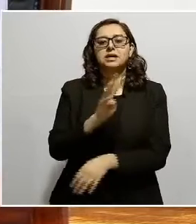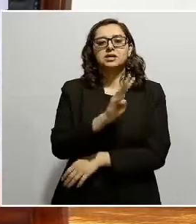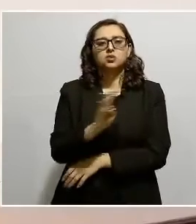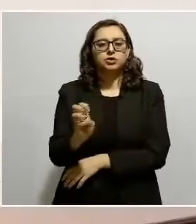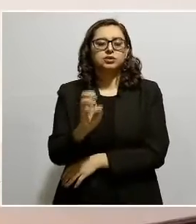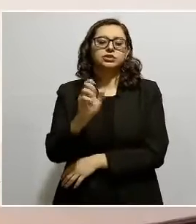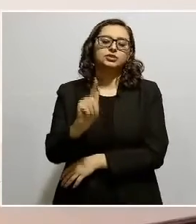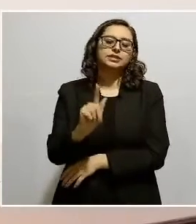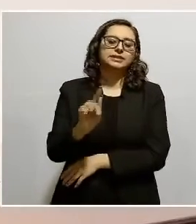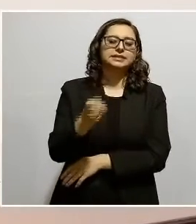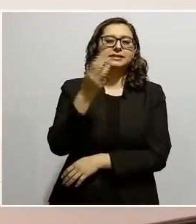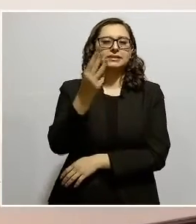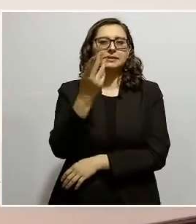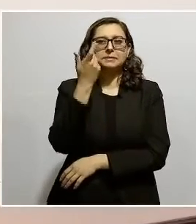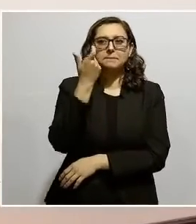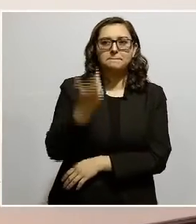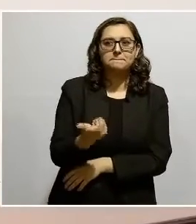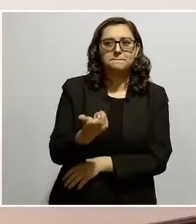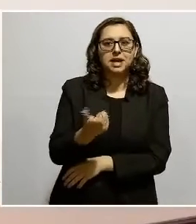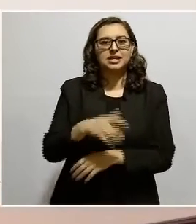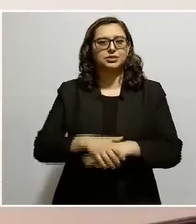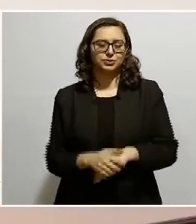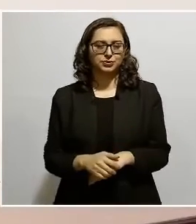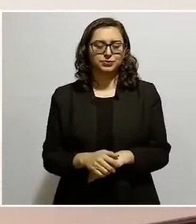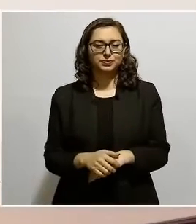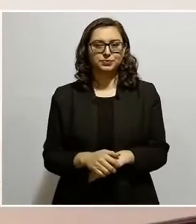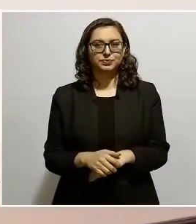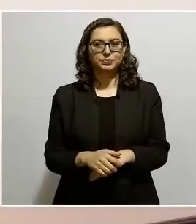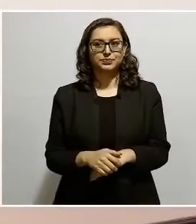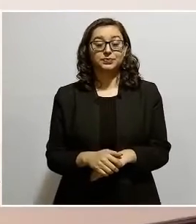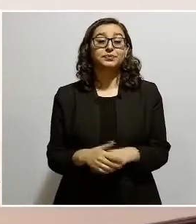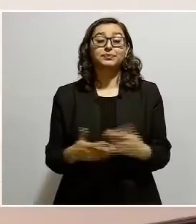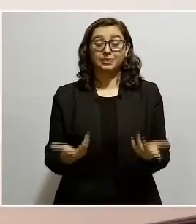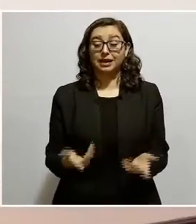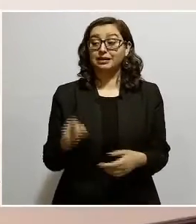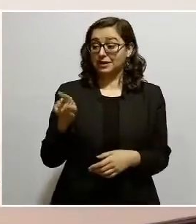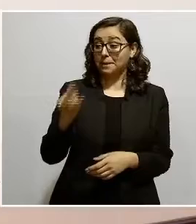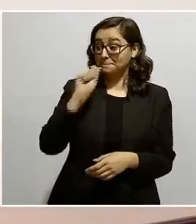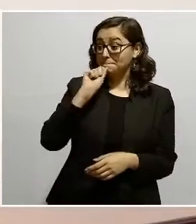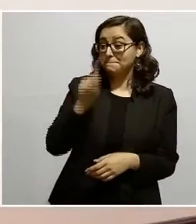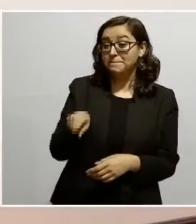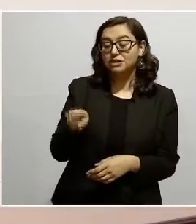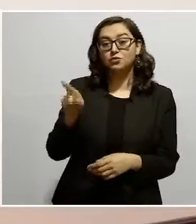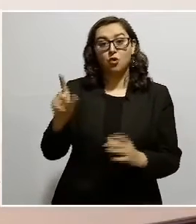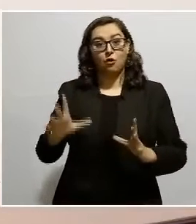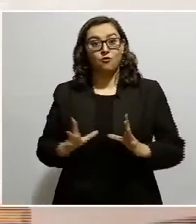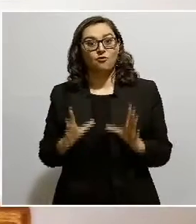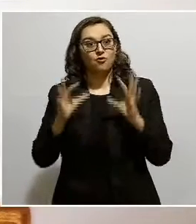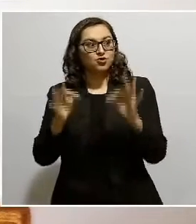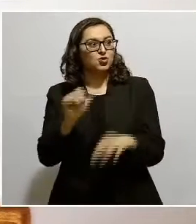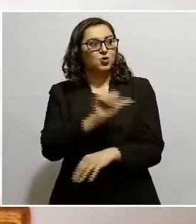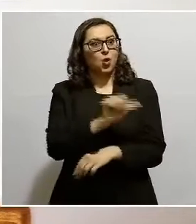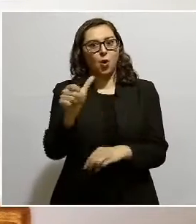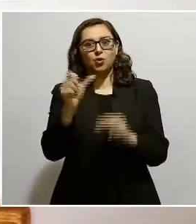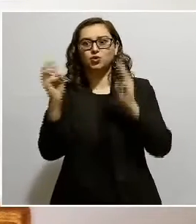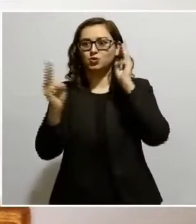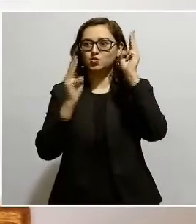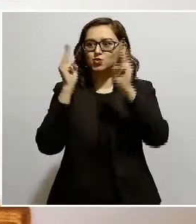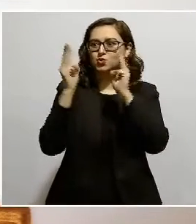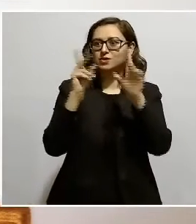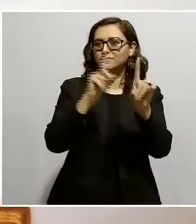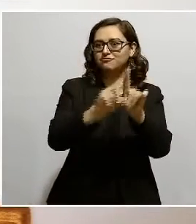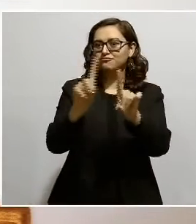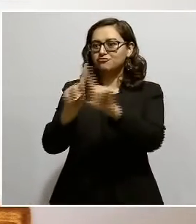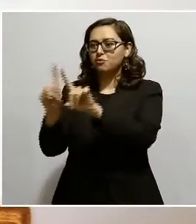1,473 pesos. Asimismo, el maestro Pellicer participó en la fundación de otros museos como el